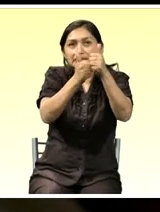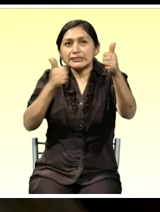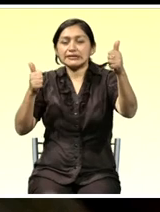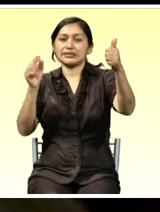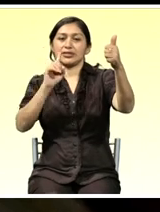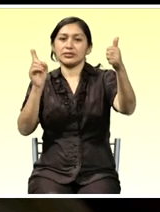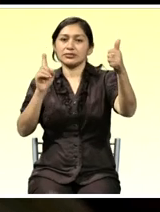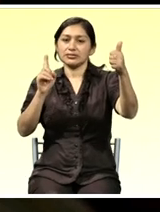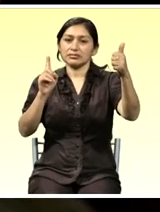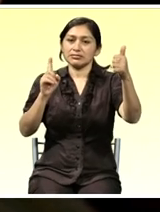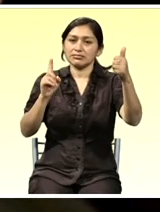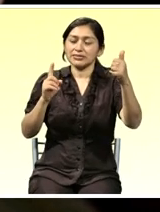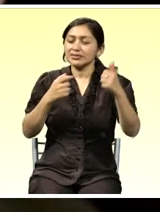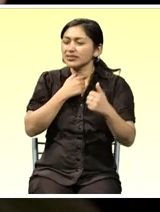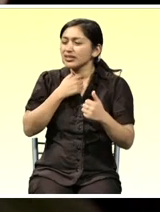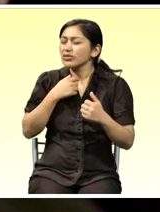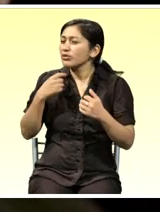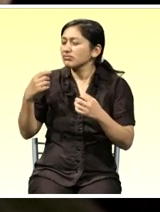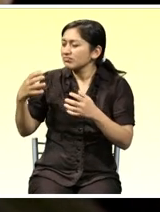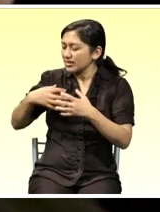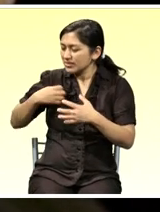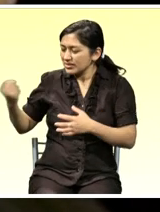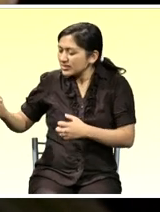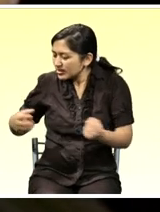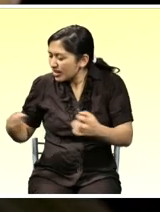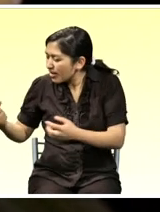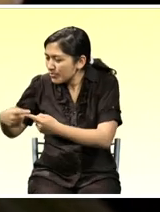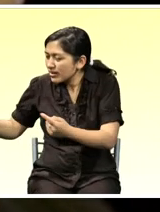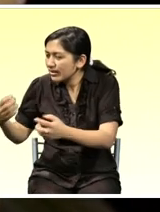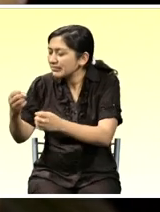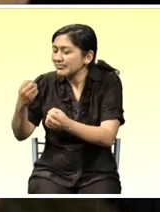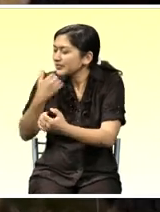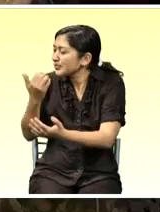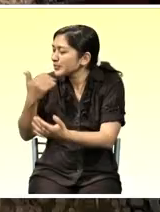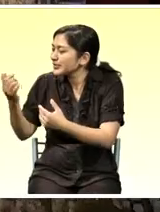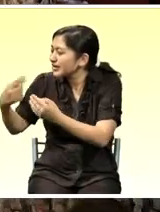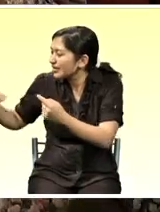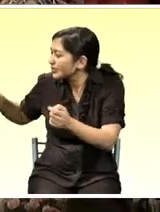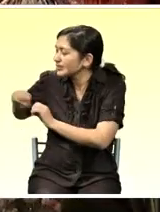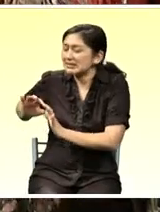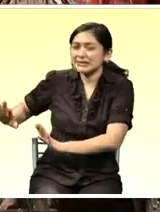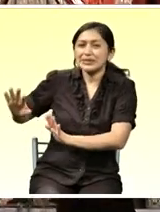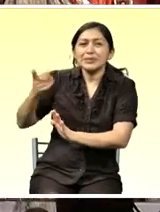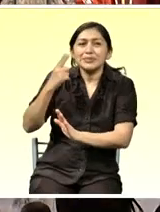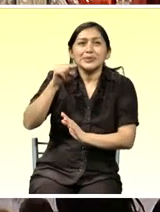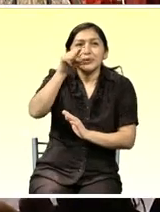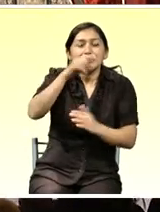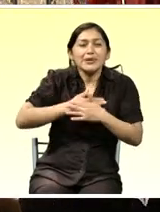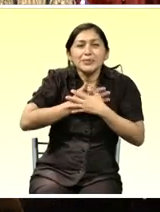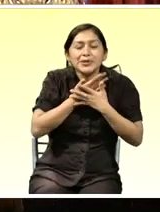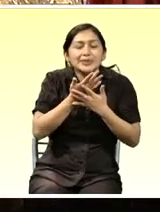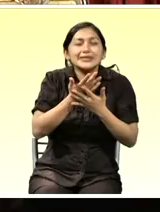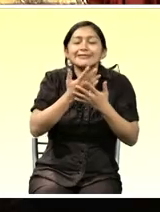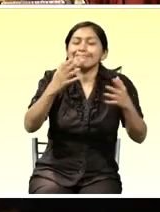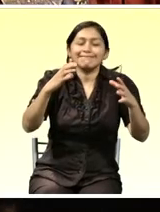Prívame de todo, pero no me prives de tu amor. María, si Dios es mi